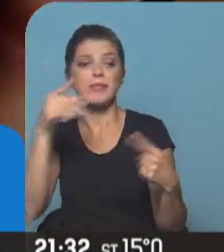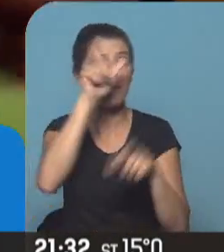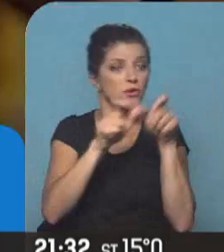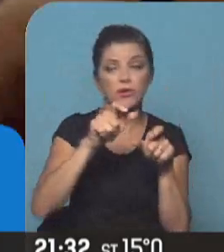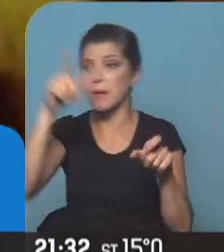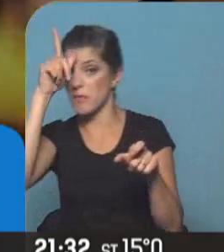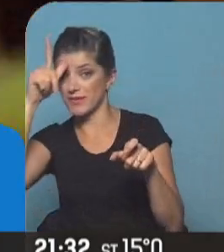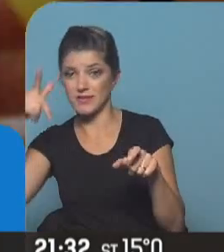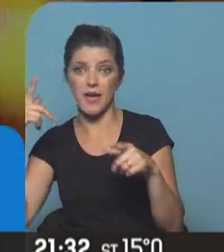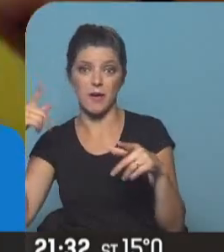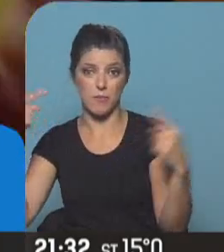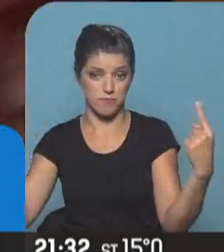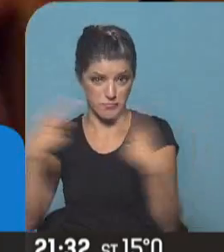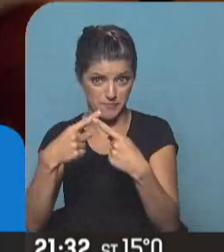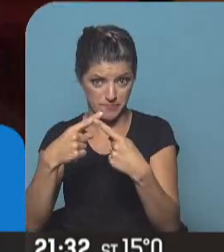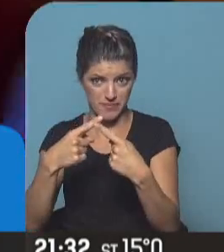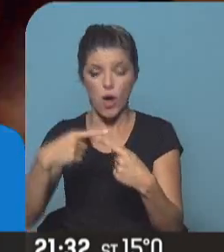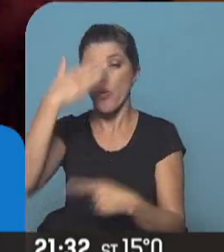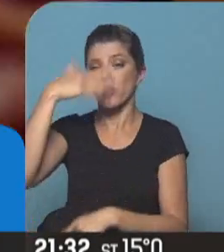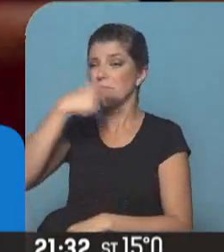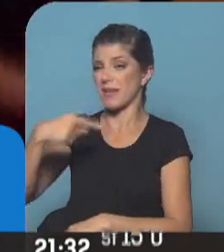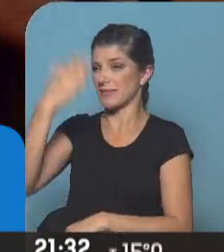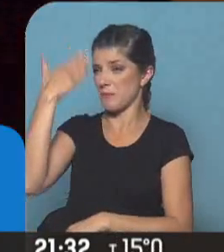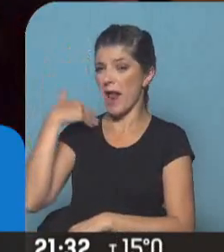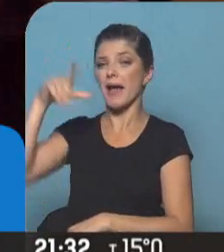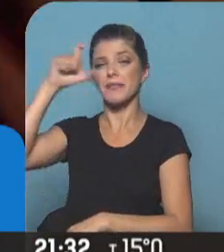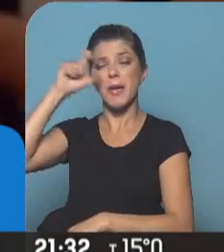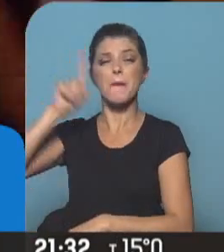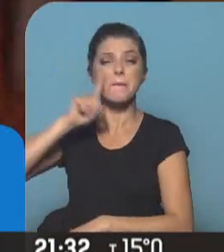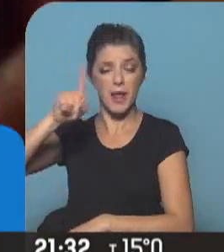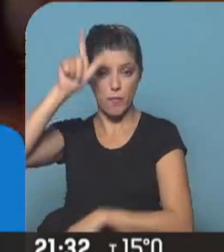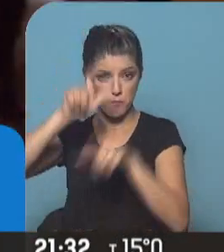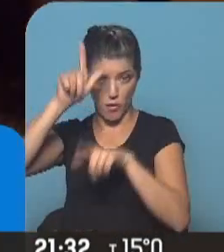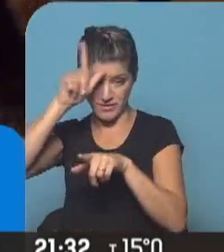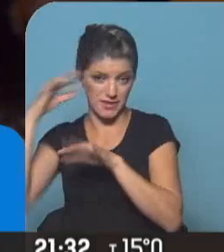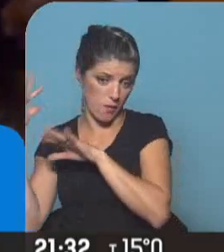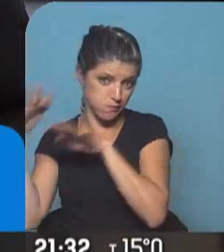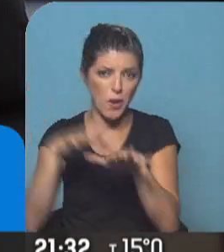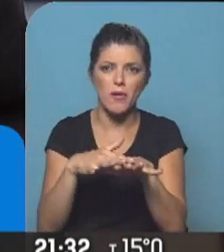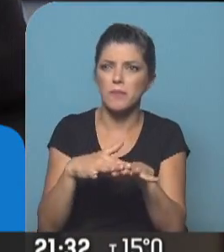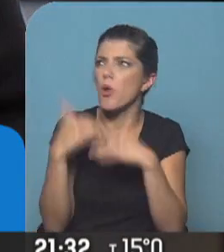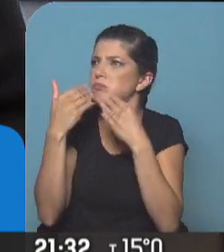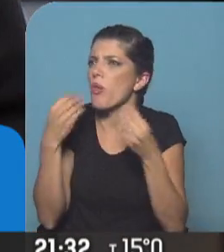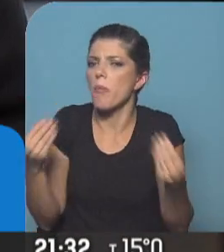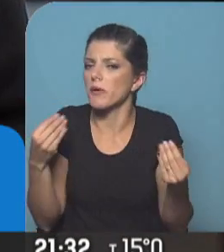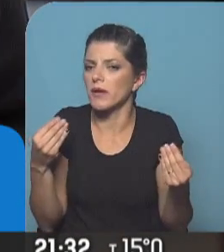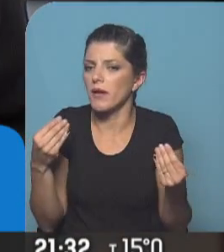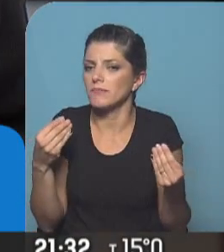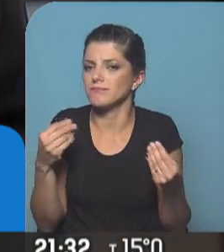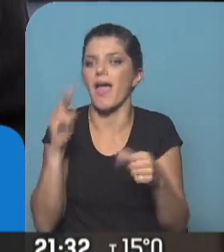en los últimos en las últimas semanas diez mil policías que no se sabe muy bien aquí llegaron vinieron a impedir un